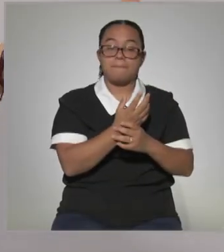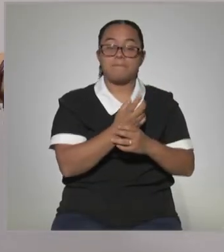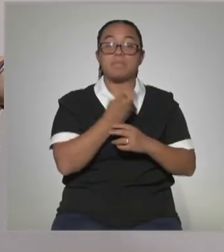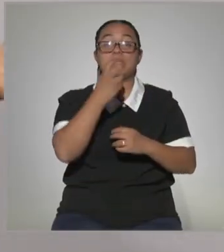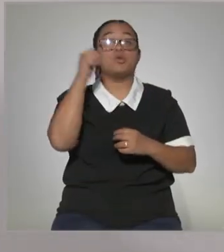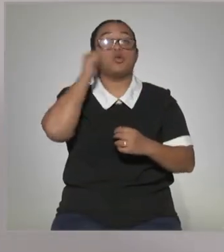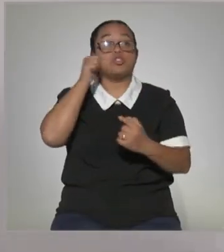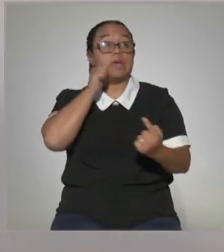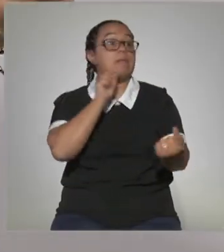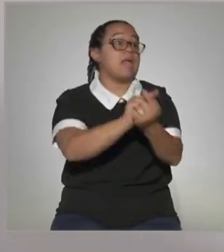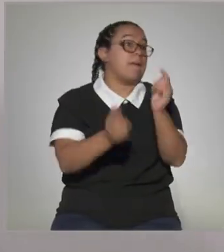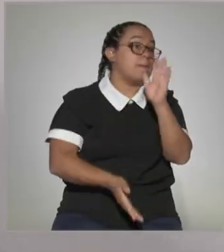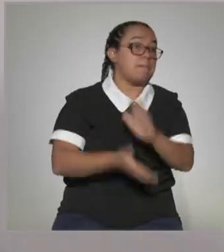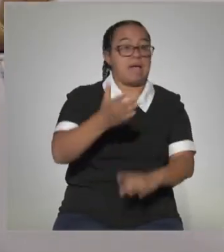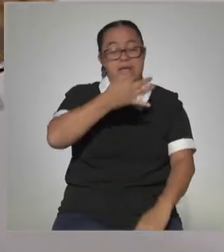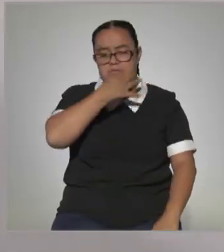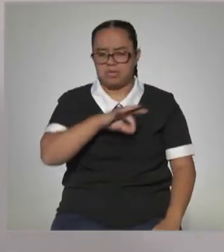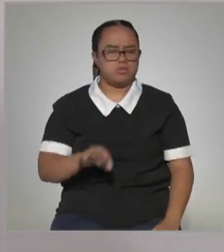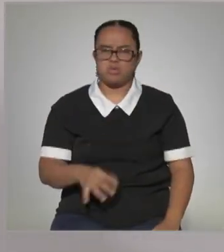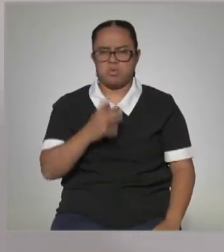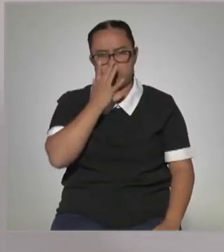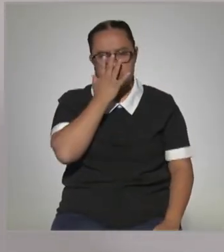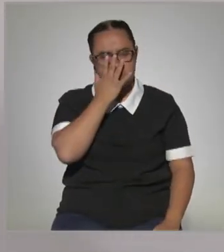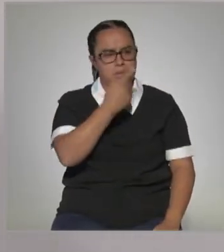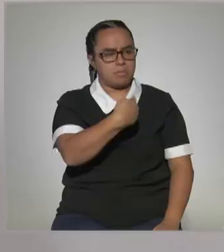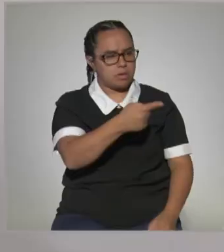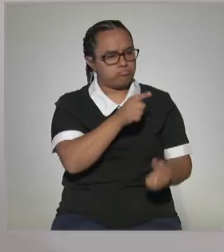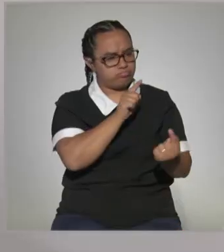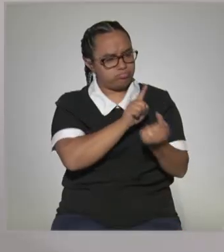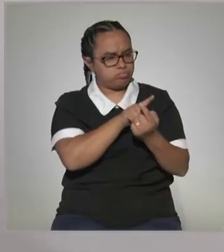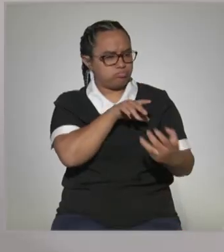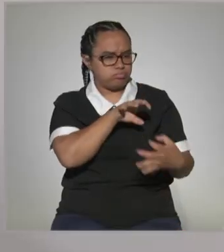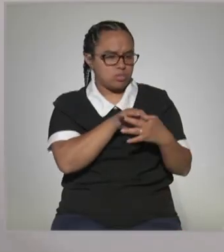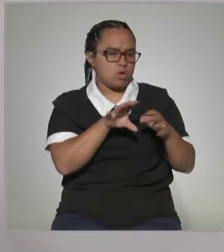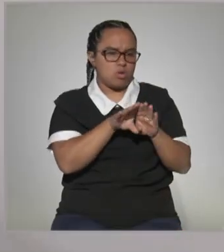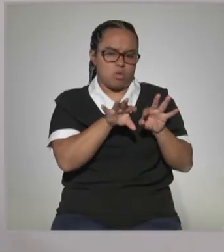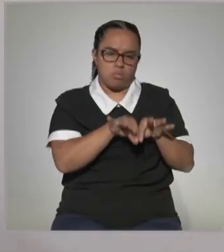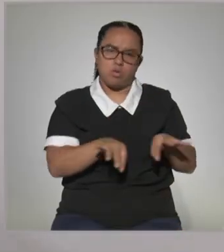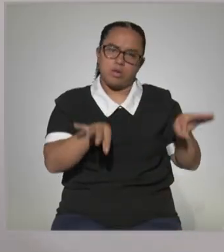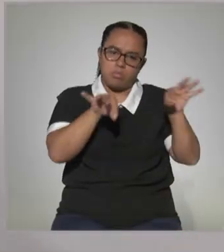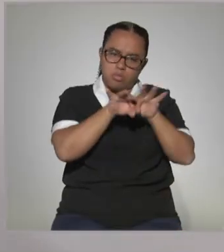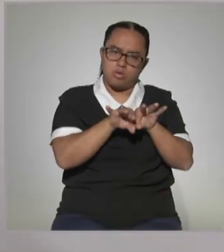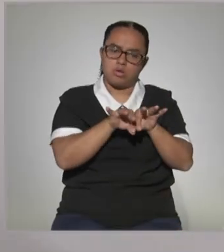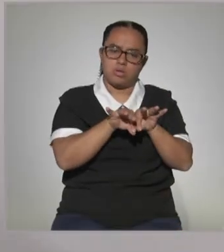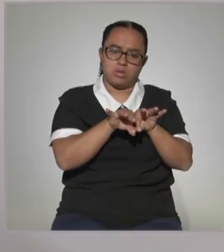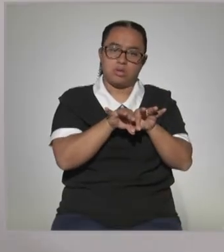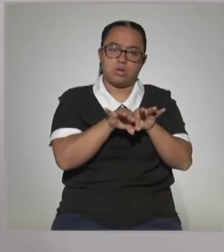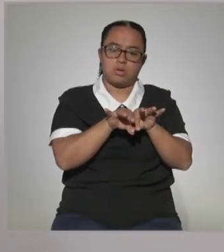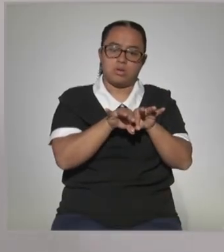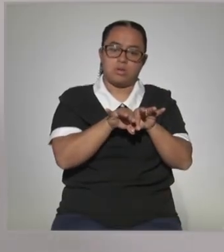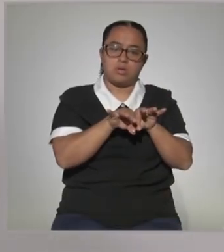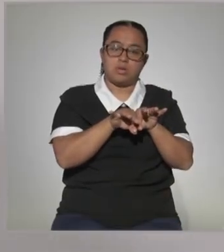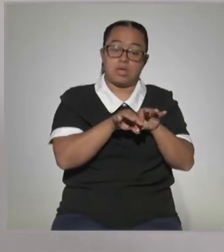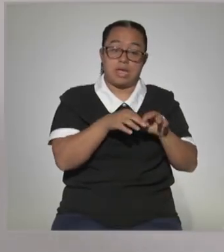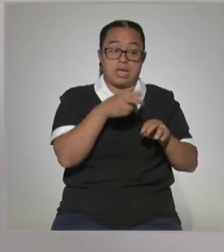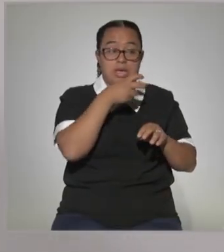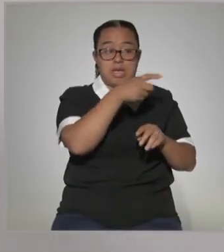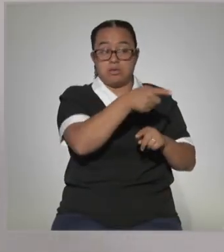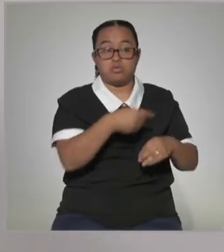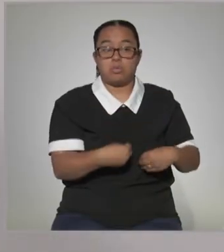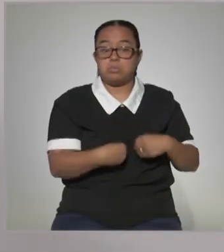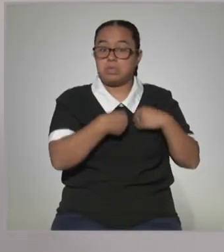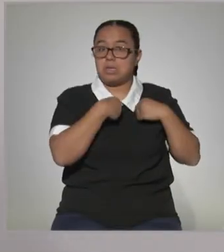siempre estaban de fiesta, pero tenían ese vínculo. Significativos, ¿no? Significativos, vivieron con